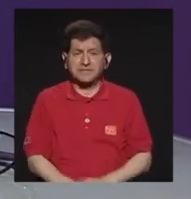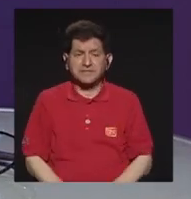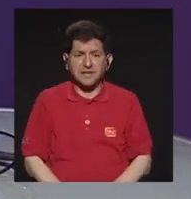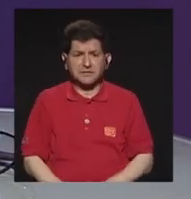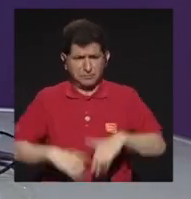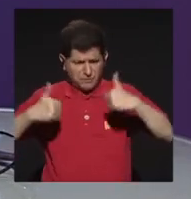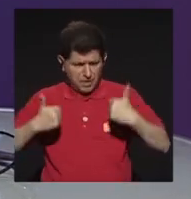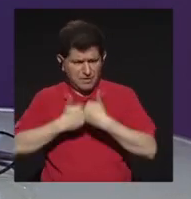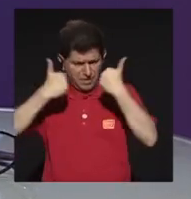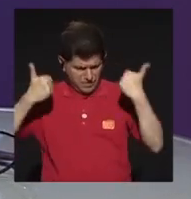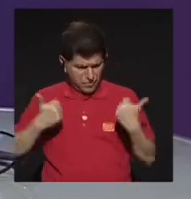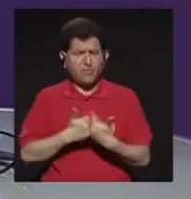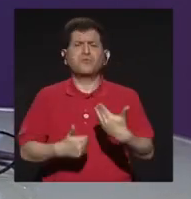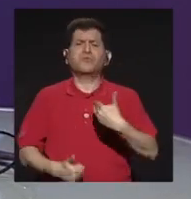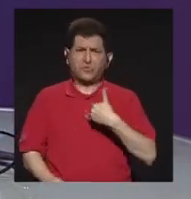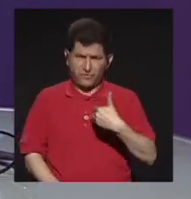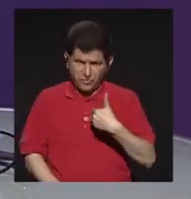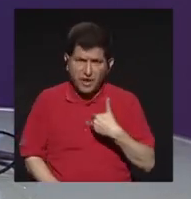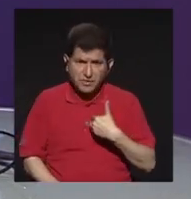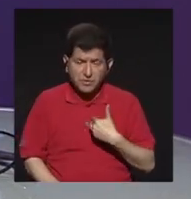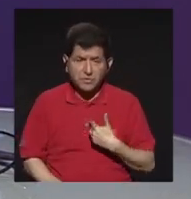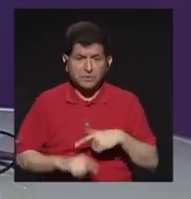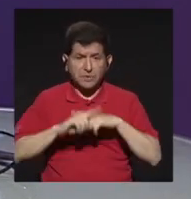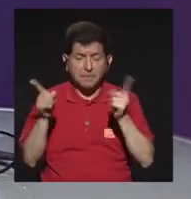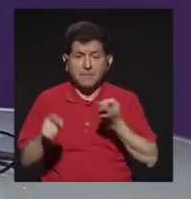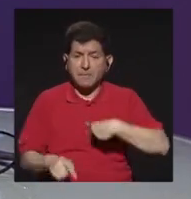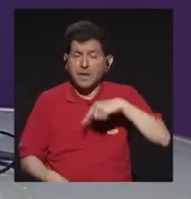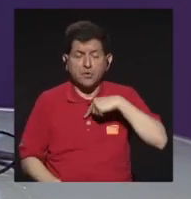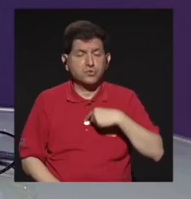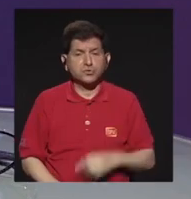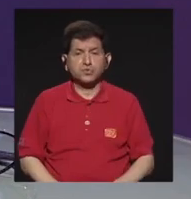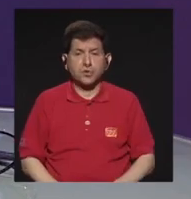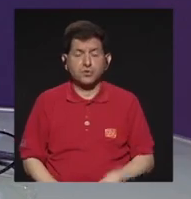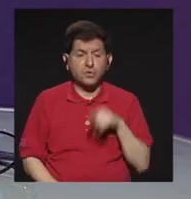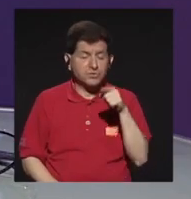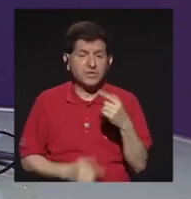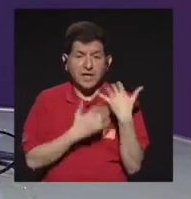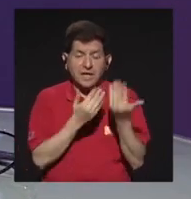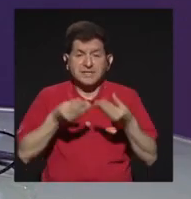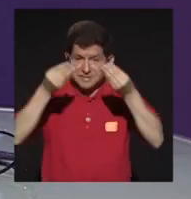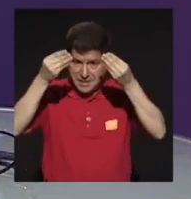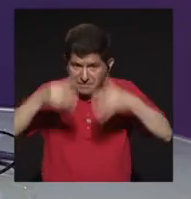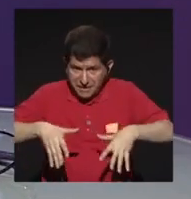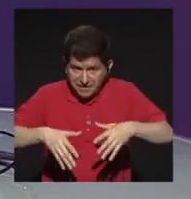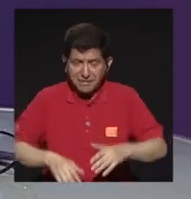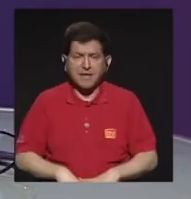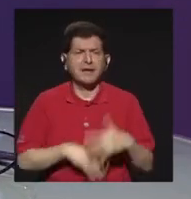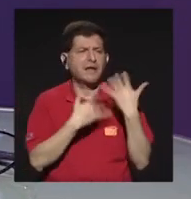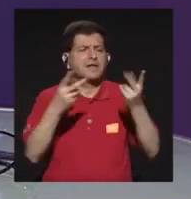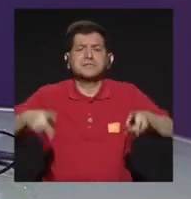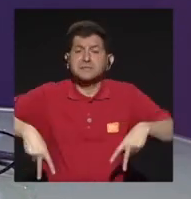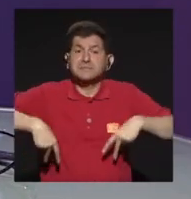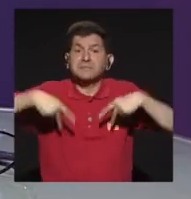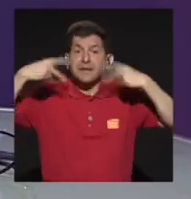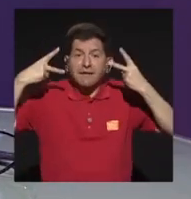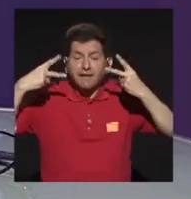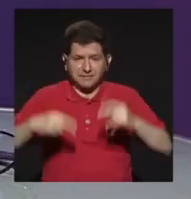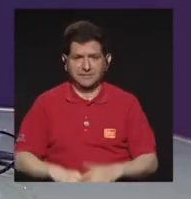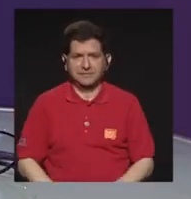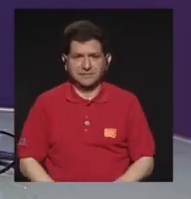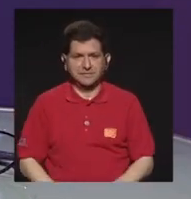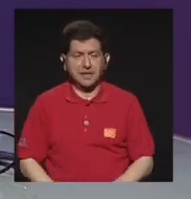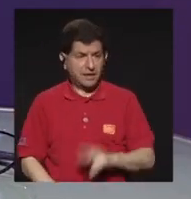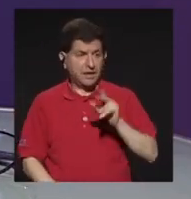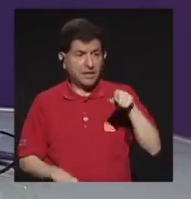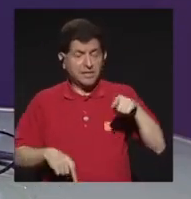desafíos a los que nos enfrentamos si no debemos de perder esa esperanza de vida que es una esperanza de vida es una esperanza